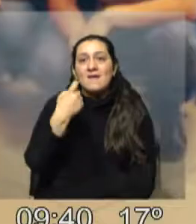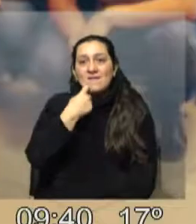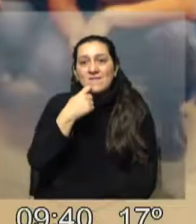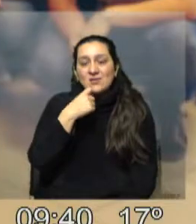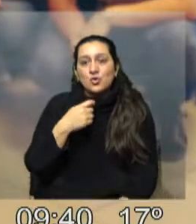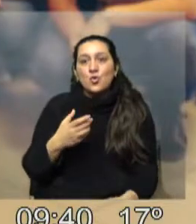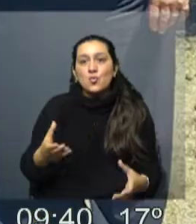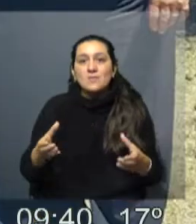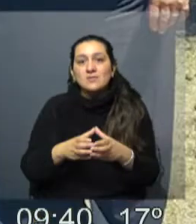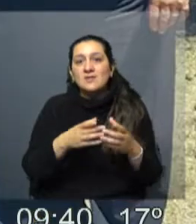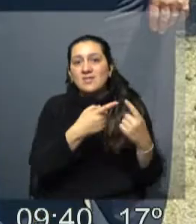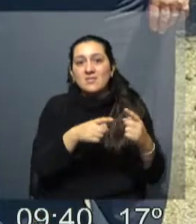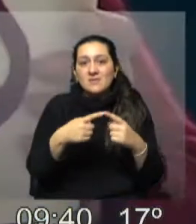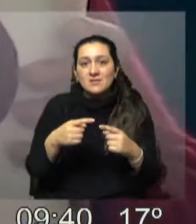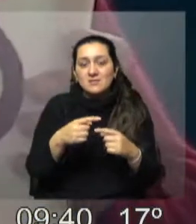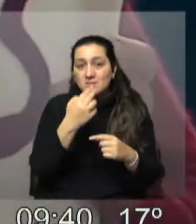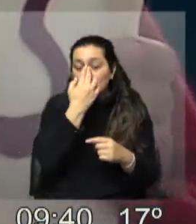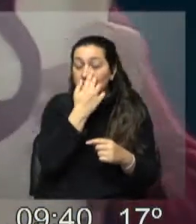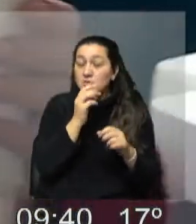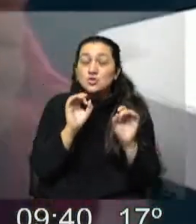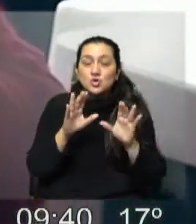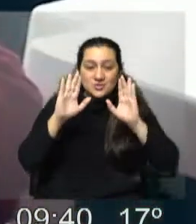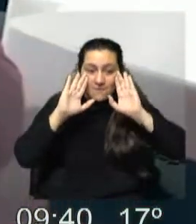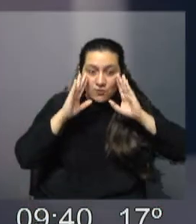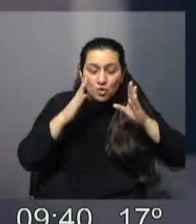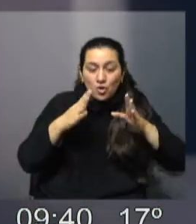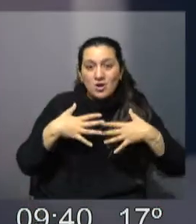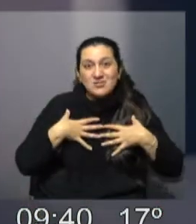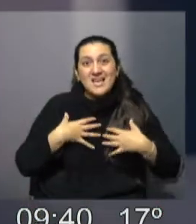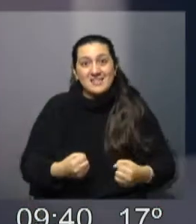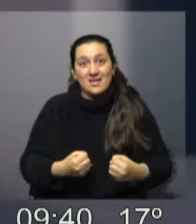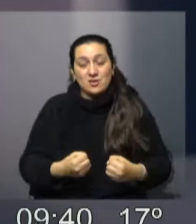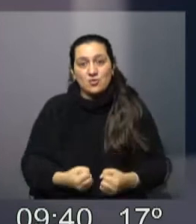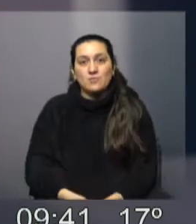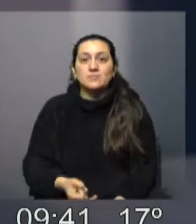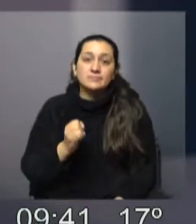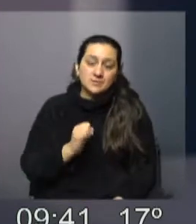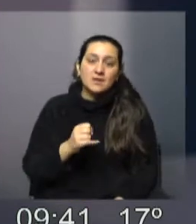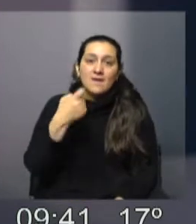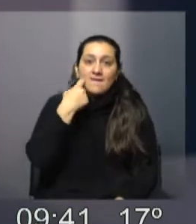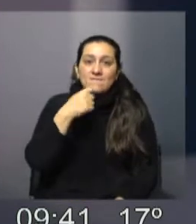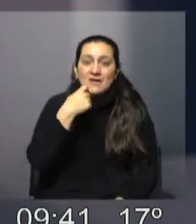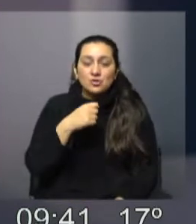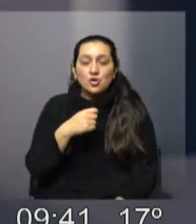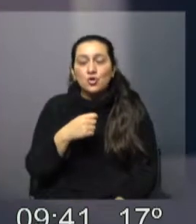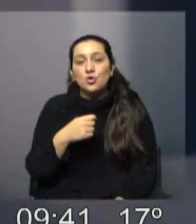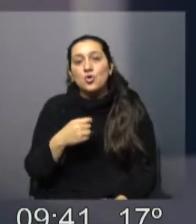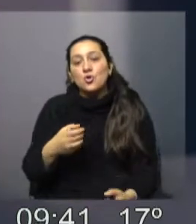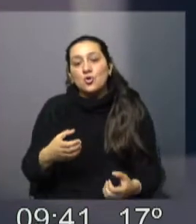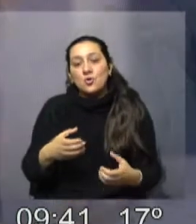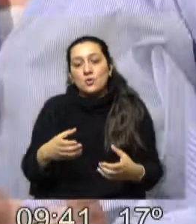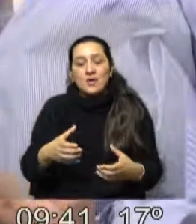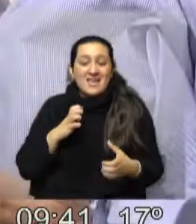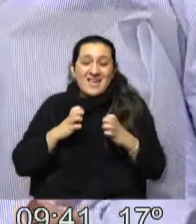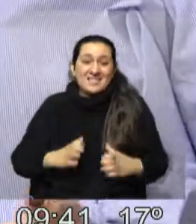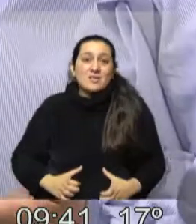Durante la pandemia se apostó exclusivamente a lo sanitario y eso tuvo un impacto en las personas. Sin duda, faltó un abordaje interdisciplinario, faltó un abordaje